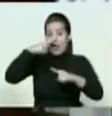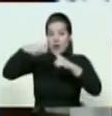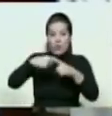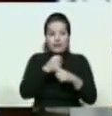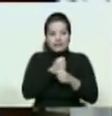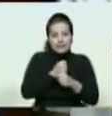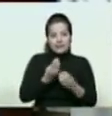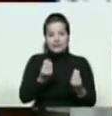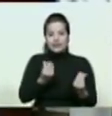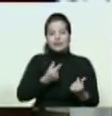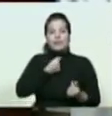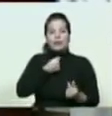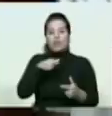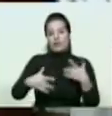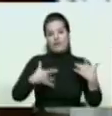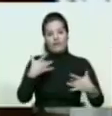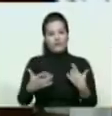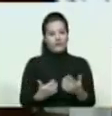evento. Ahora bien,